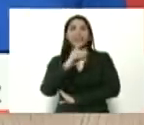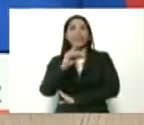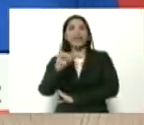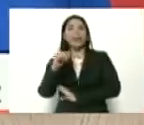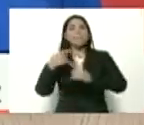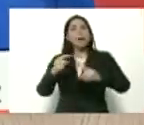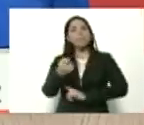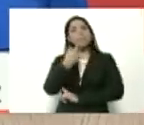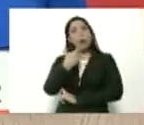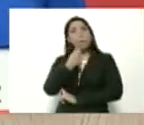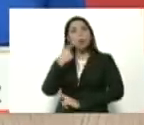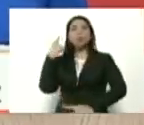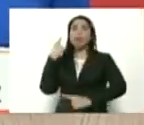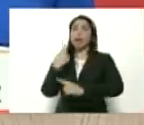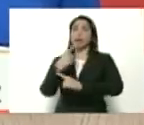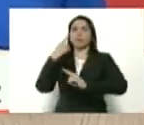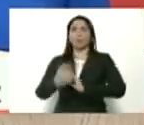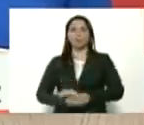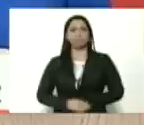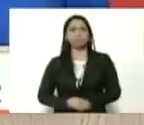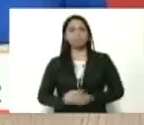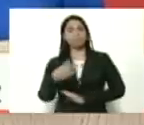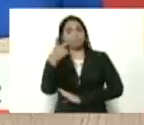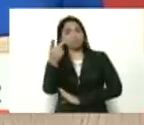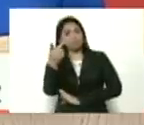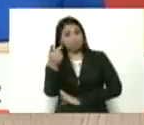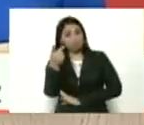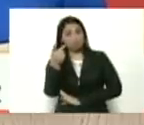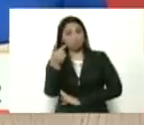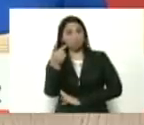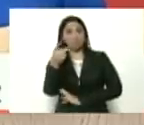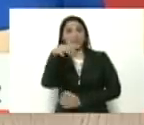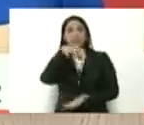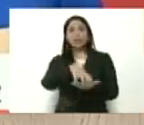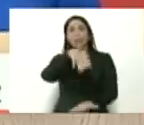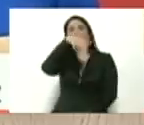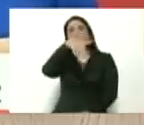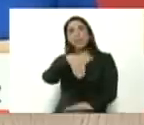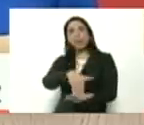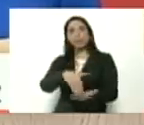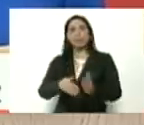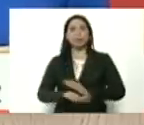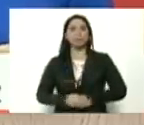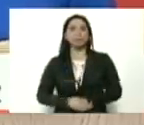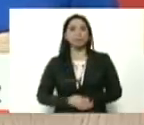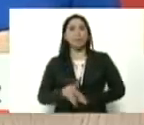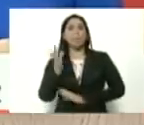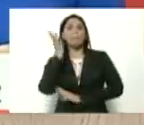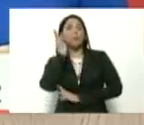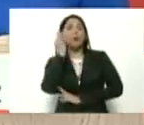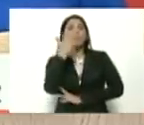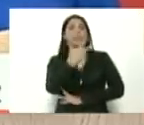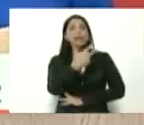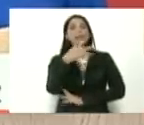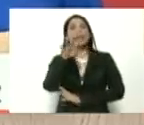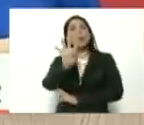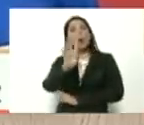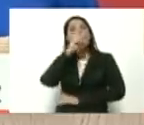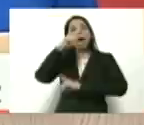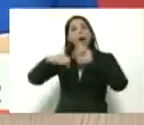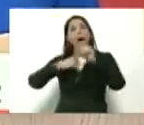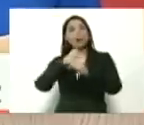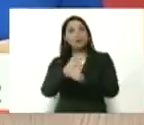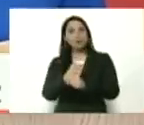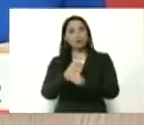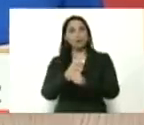tratamiento respectivo. El segundo caso, del estado Miranda, una mujer de 34 años, de